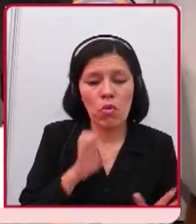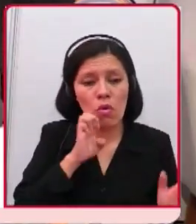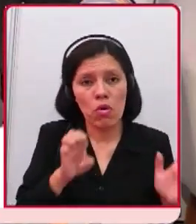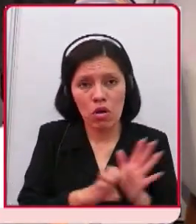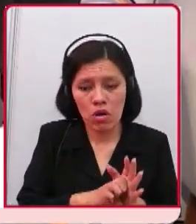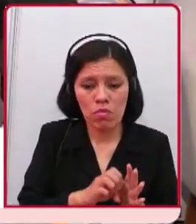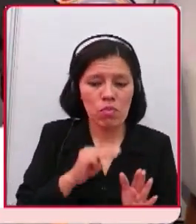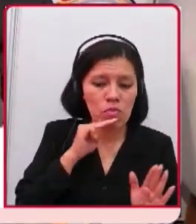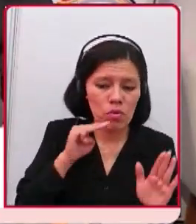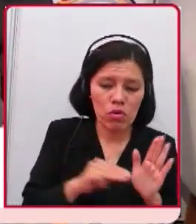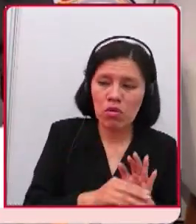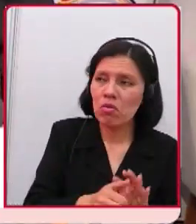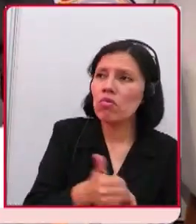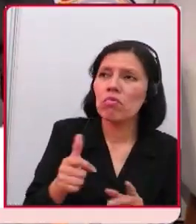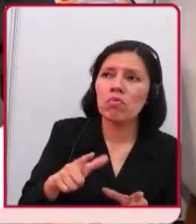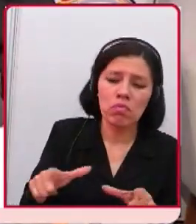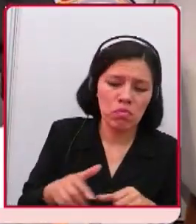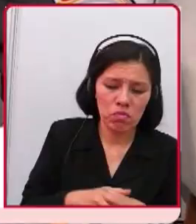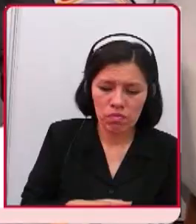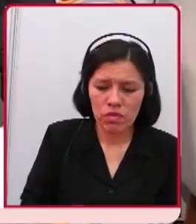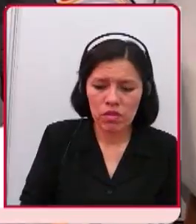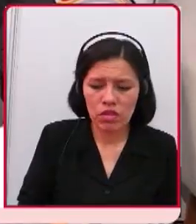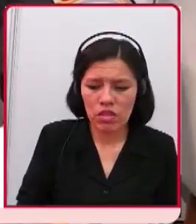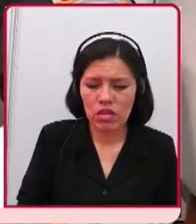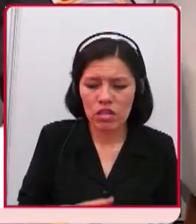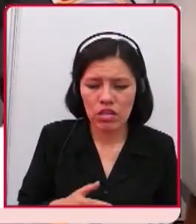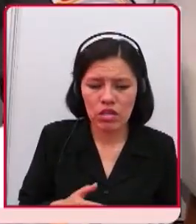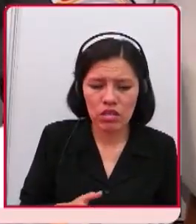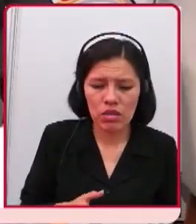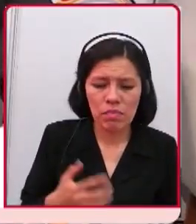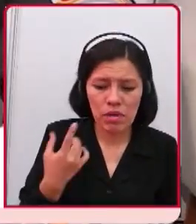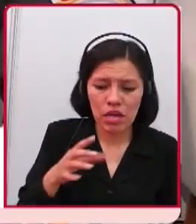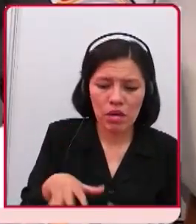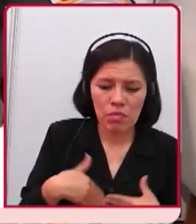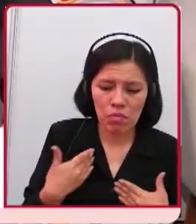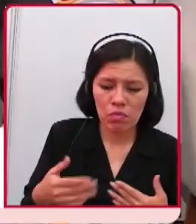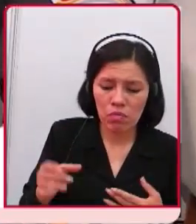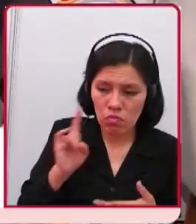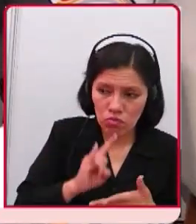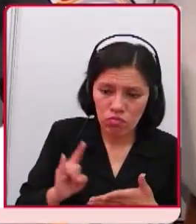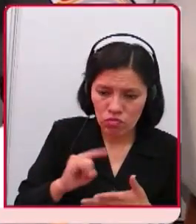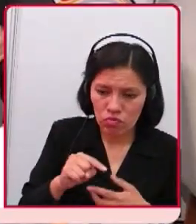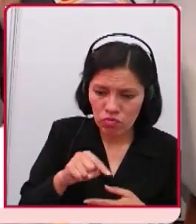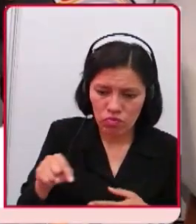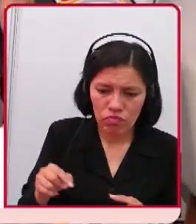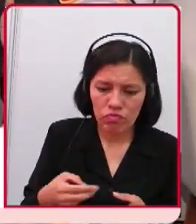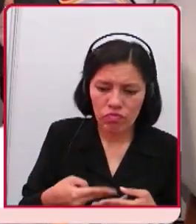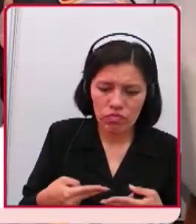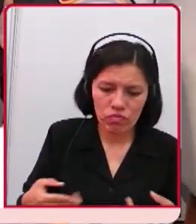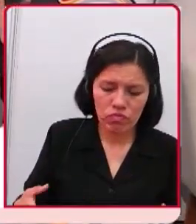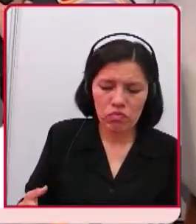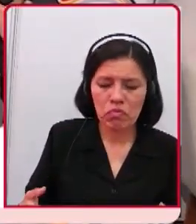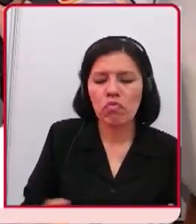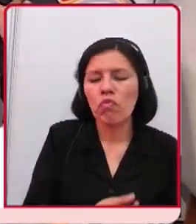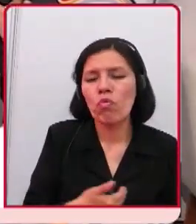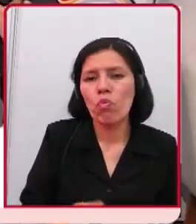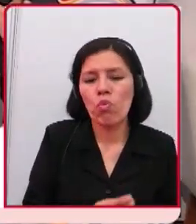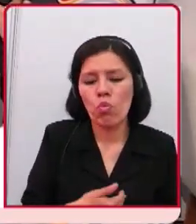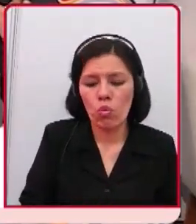que en otros aspectos tendría que, o podría seguirse, ¿no?, para poder utilizar estas herramientas modernas.